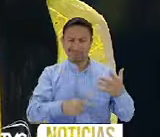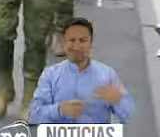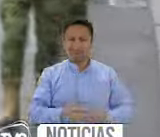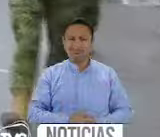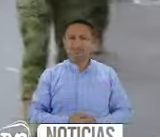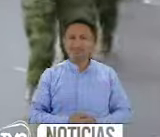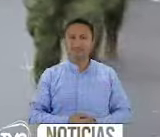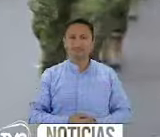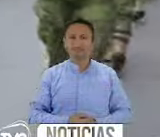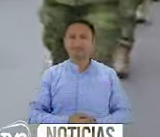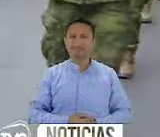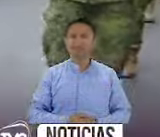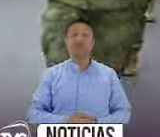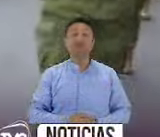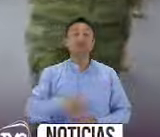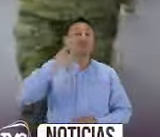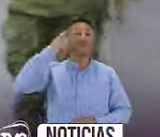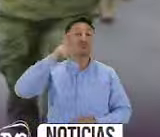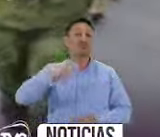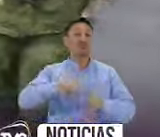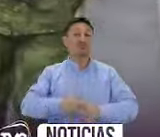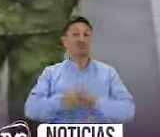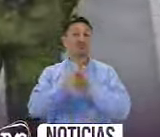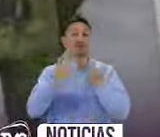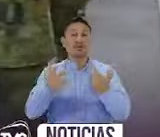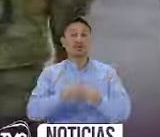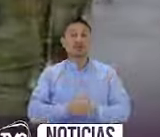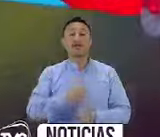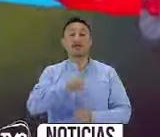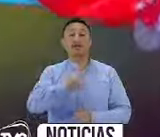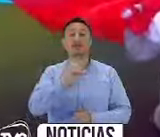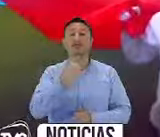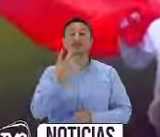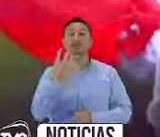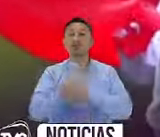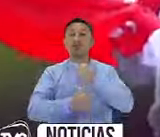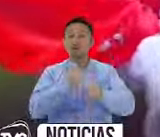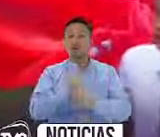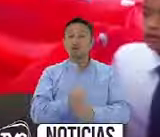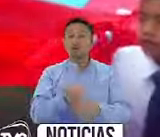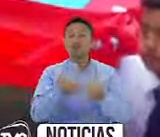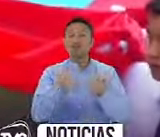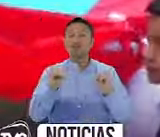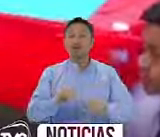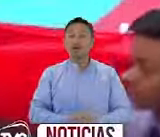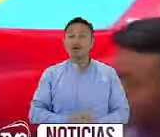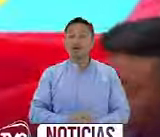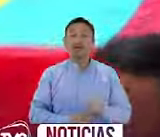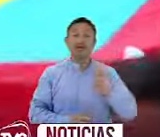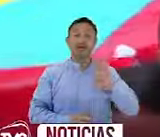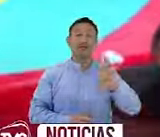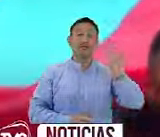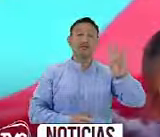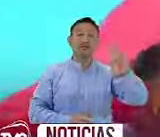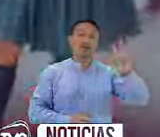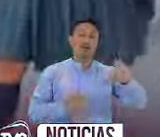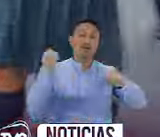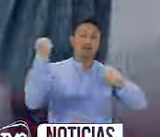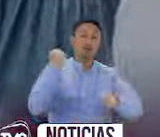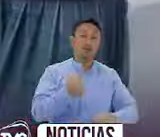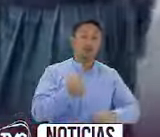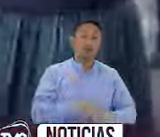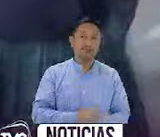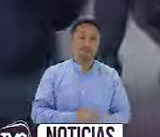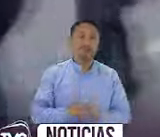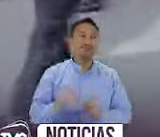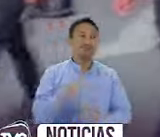La ciudad de Loja da inicio a la conmemoración de sus 204 años de independencia y 476 de fundación en un ambiente de